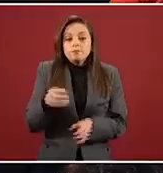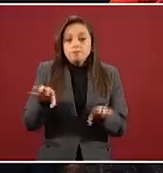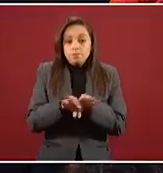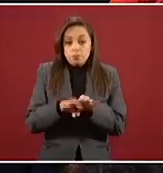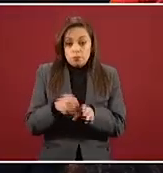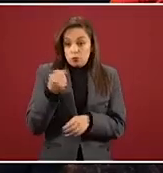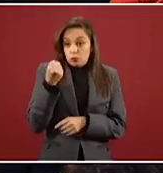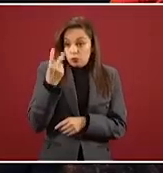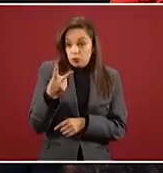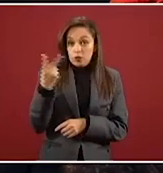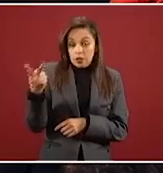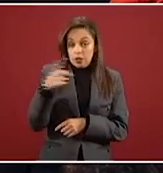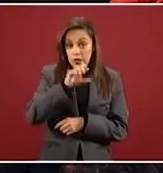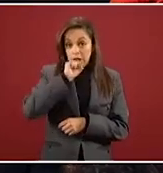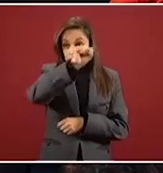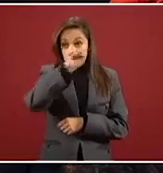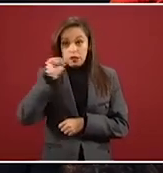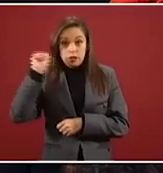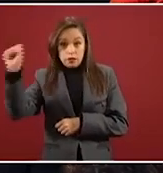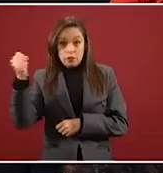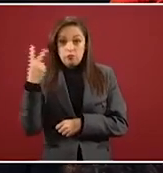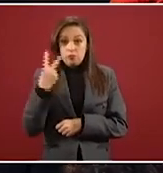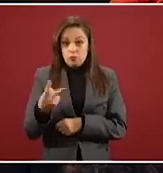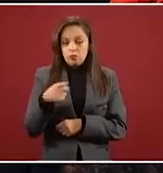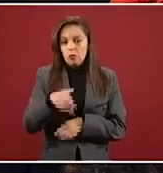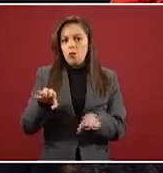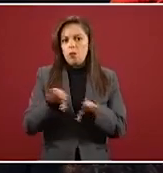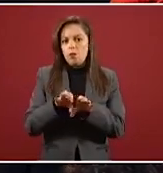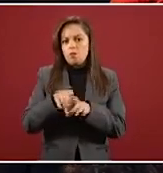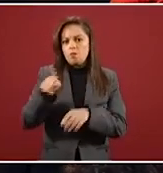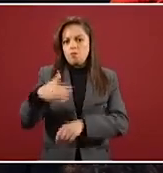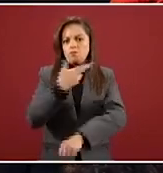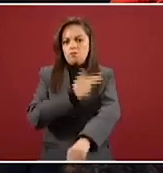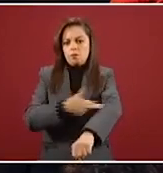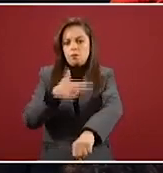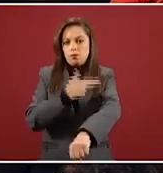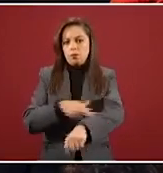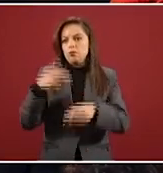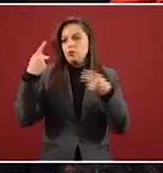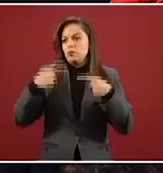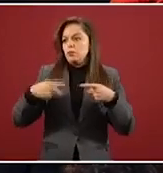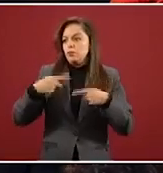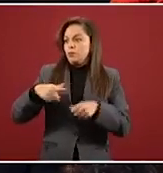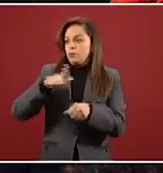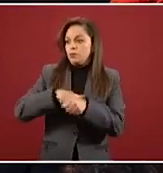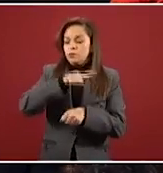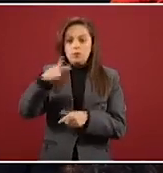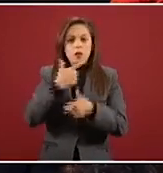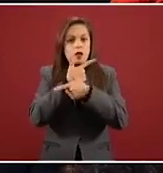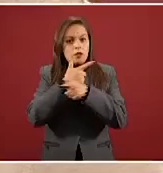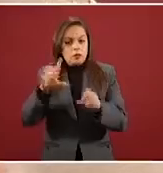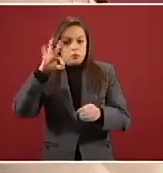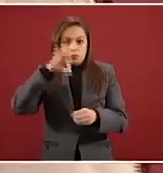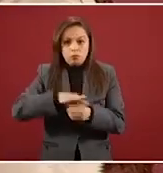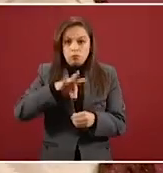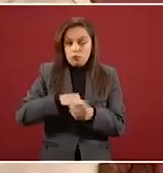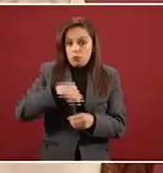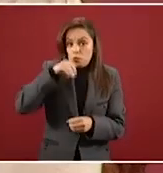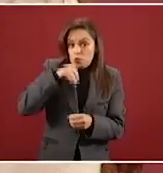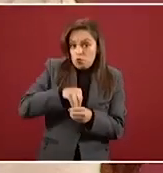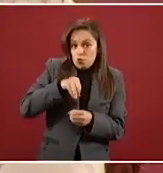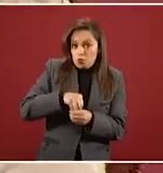dos sindicatos, a través de un procedimiento de voto personal libre, directo, secreto, en